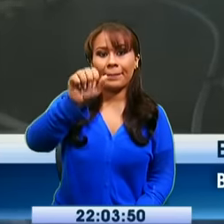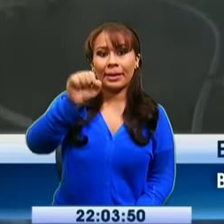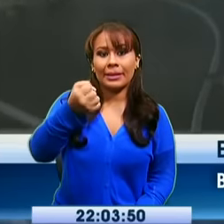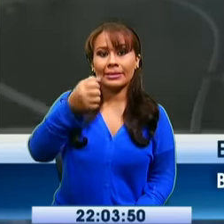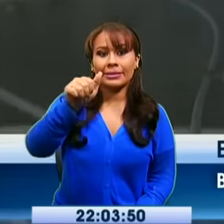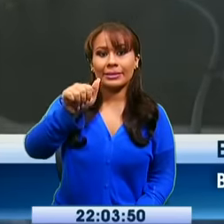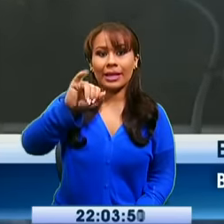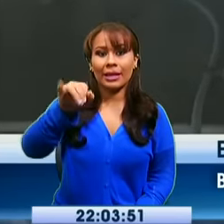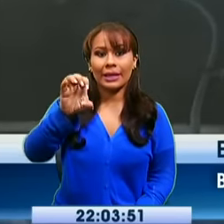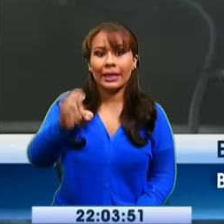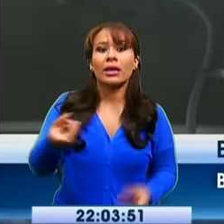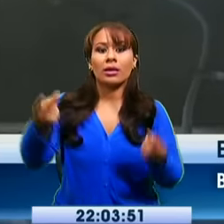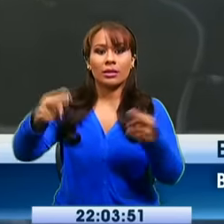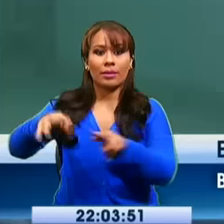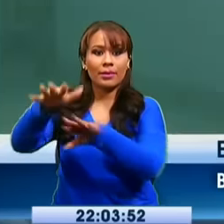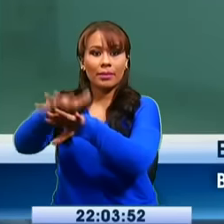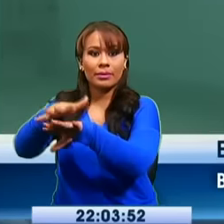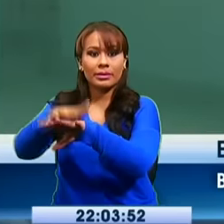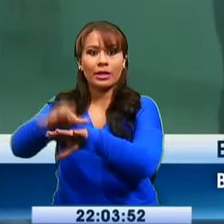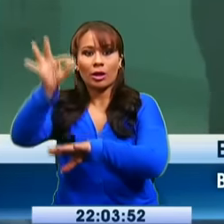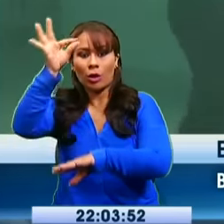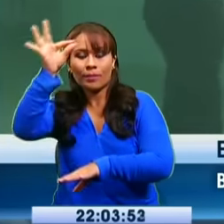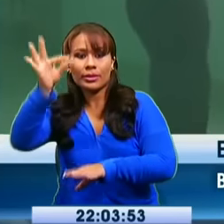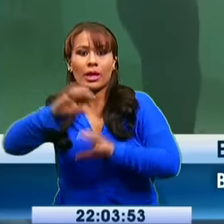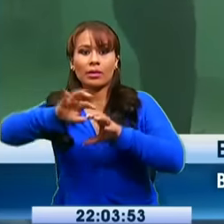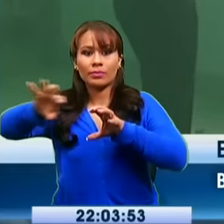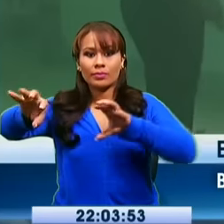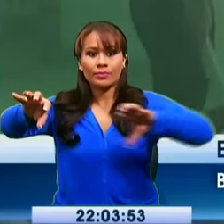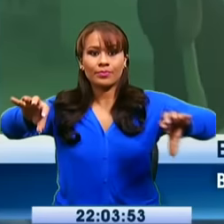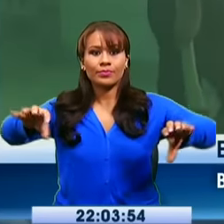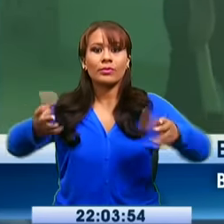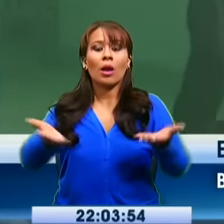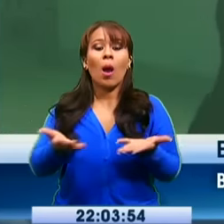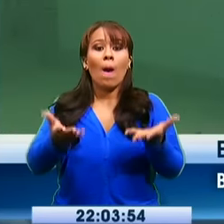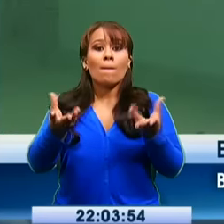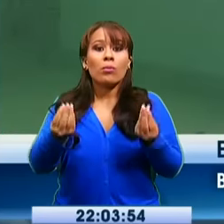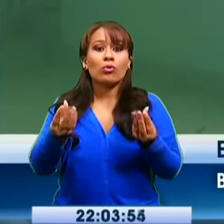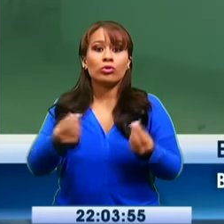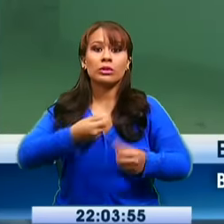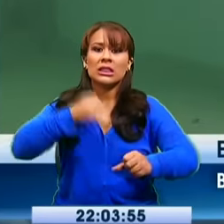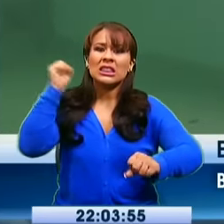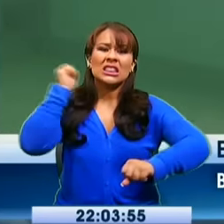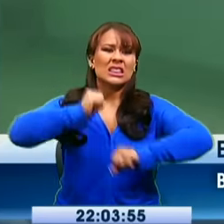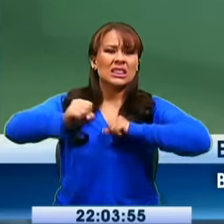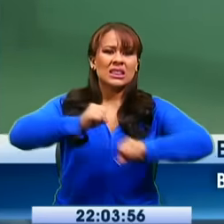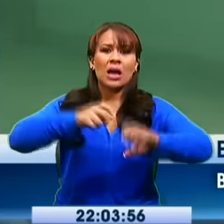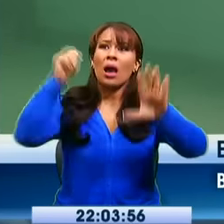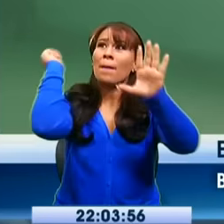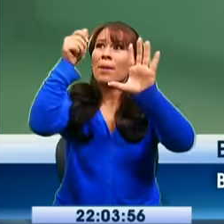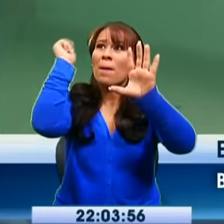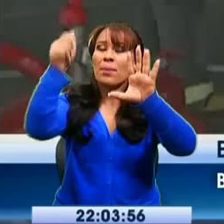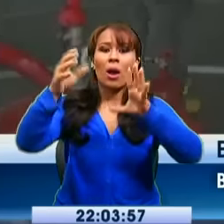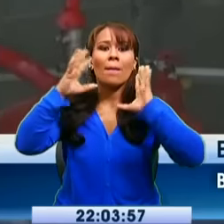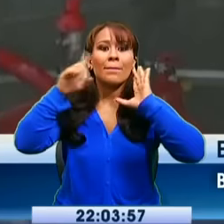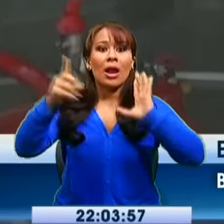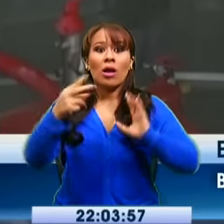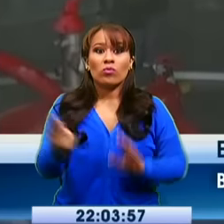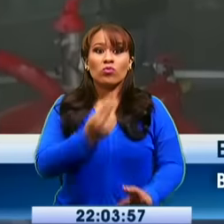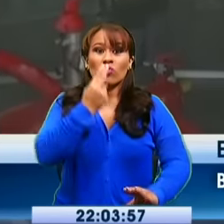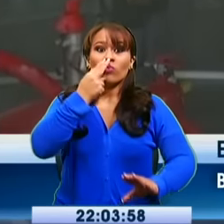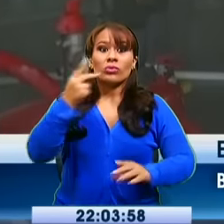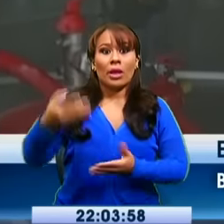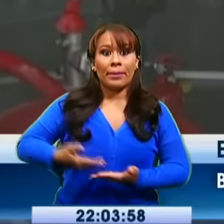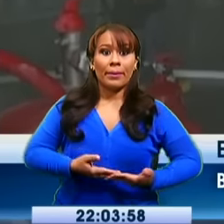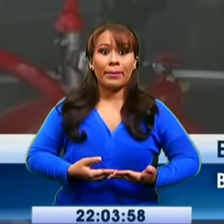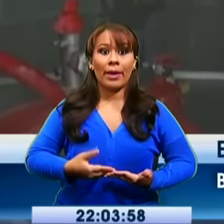continuar sus tratamientos mientras que en la maternidad muchos aunaron sus esfuerzos para extinguir las llamas que habrían iniciado en